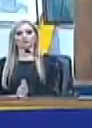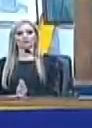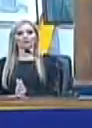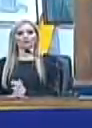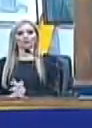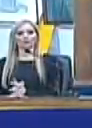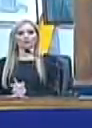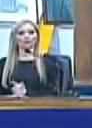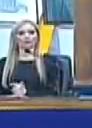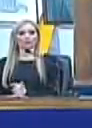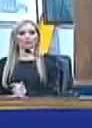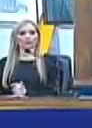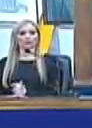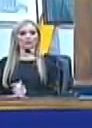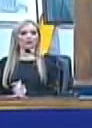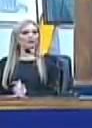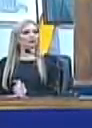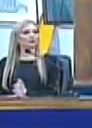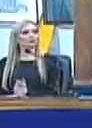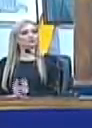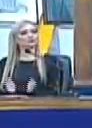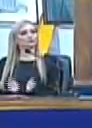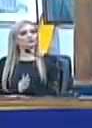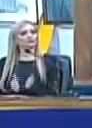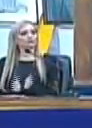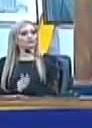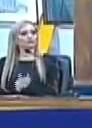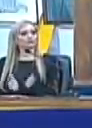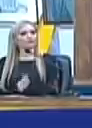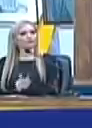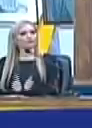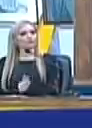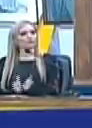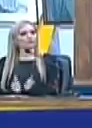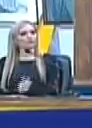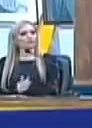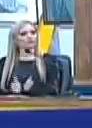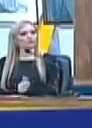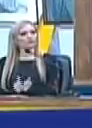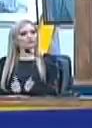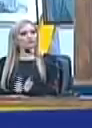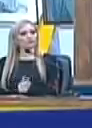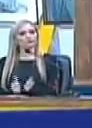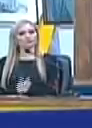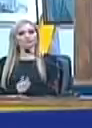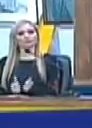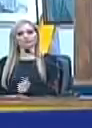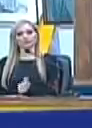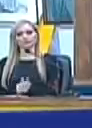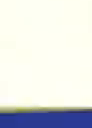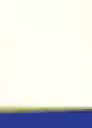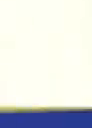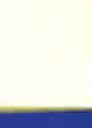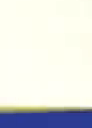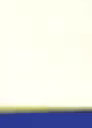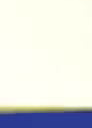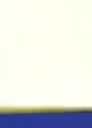república bolivariana de venezuela también saludando al alto mando militar pero también están presentes el cuerpo